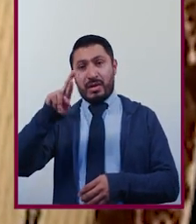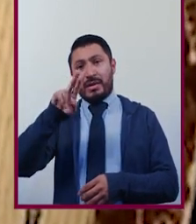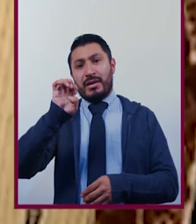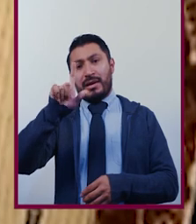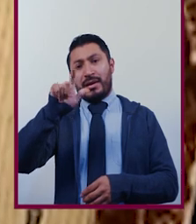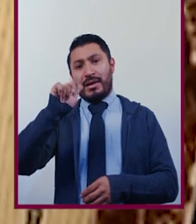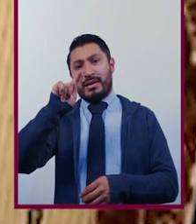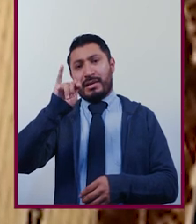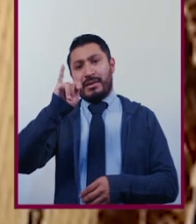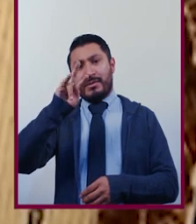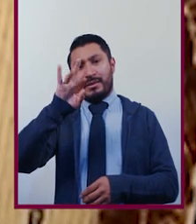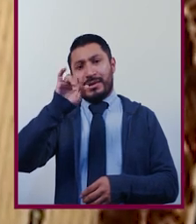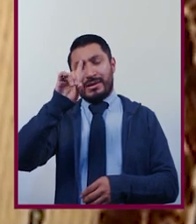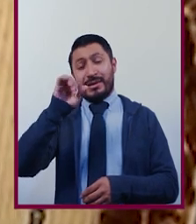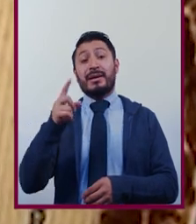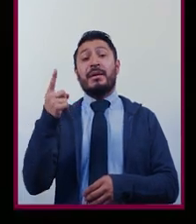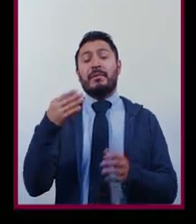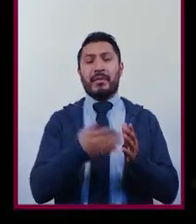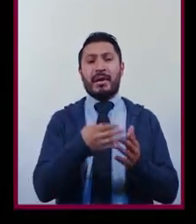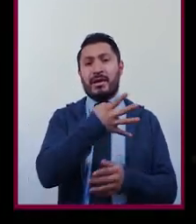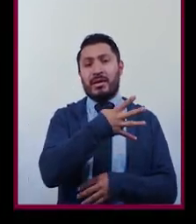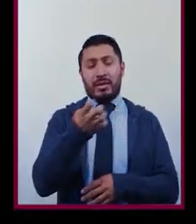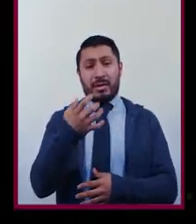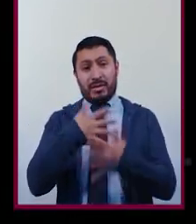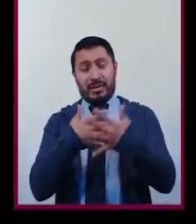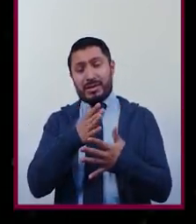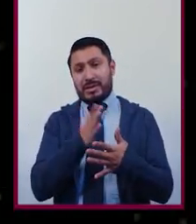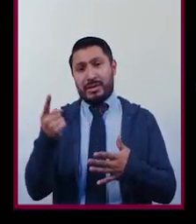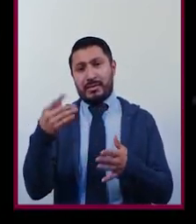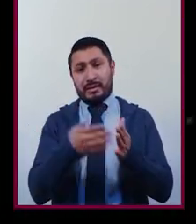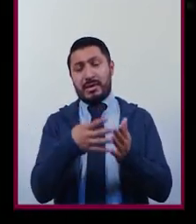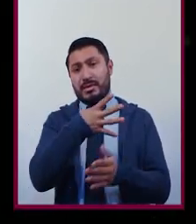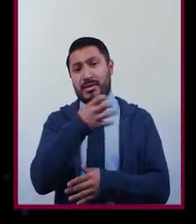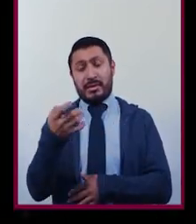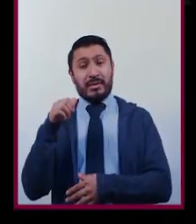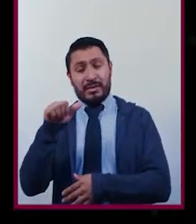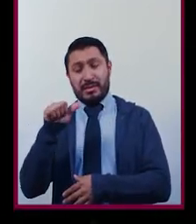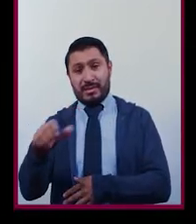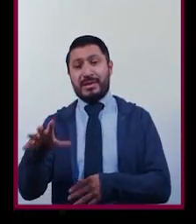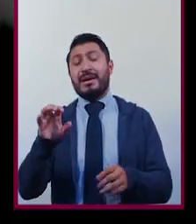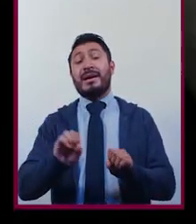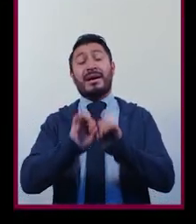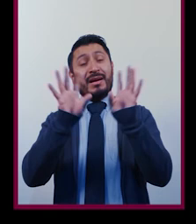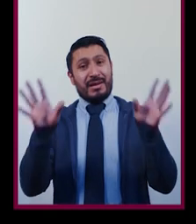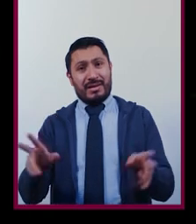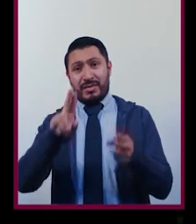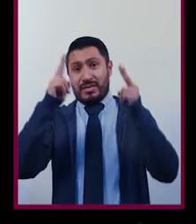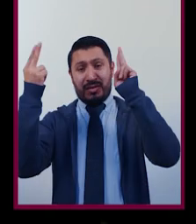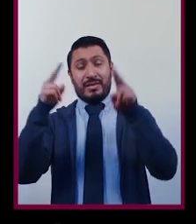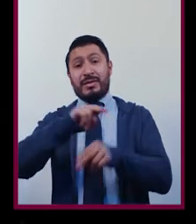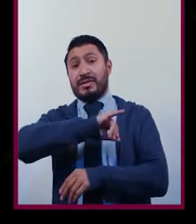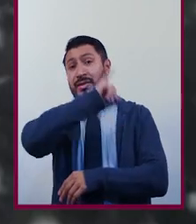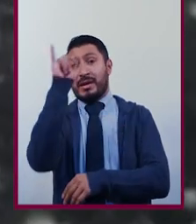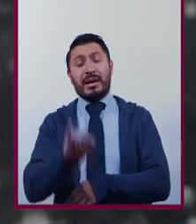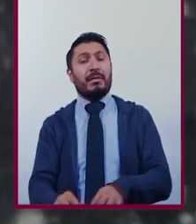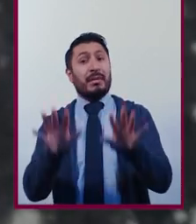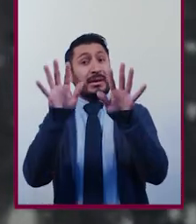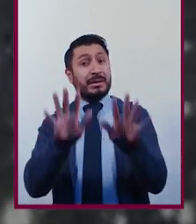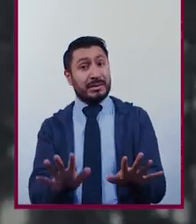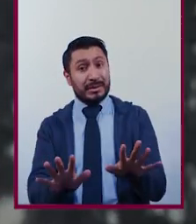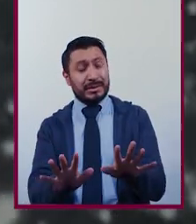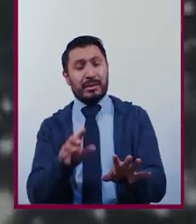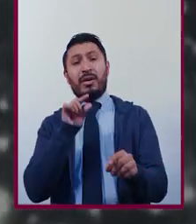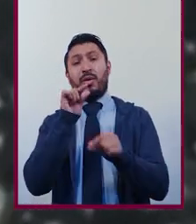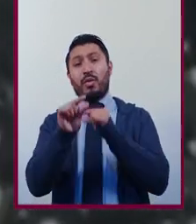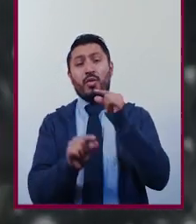1915 y 1916, gracias a la cual se saca en claro que el universo nunca ha estado quieto, sino que ha